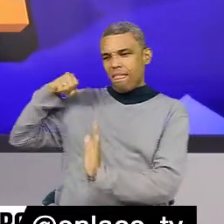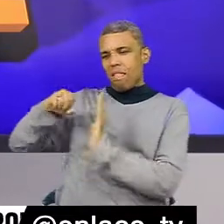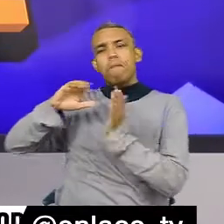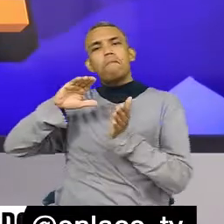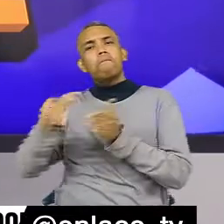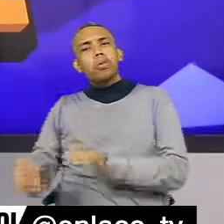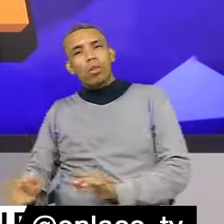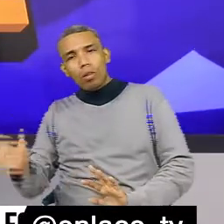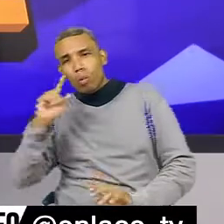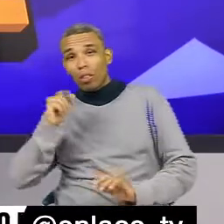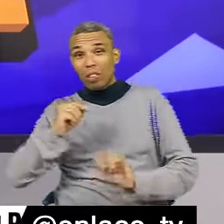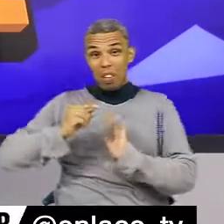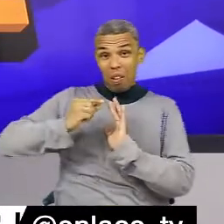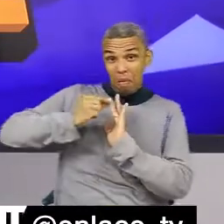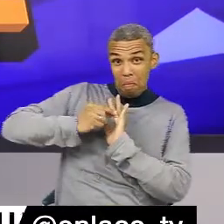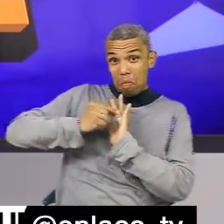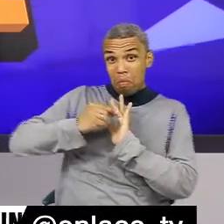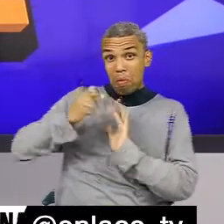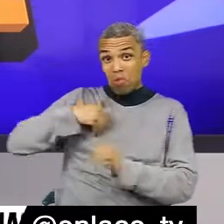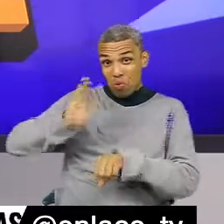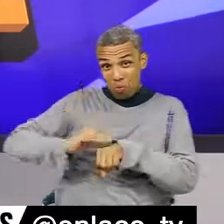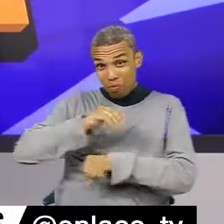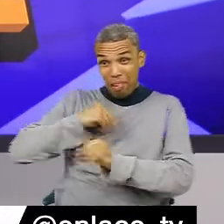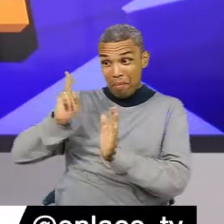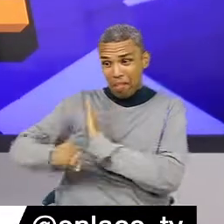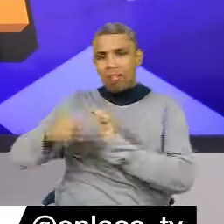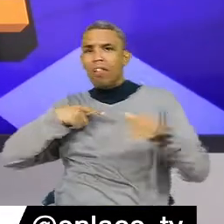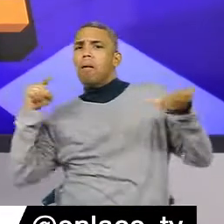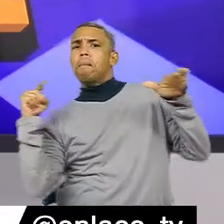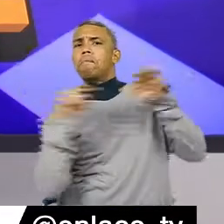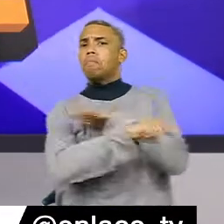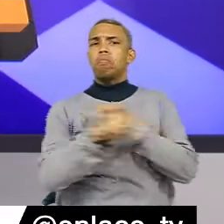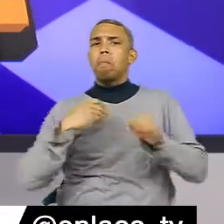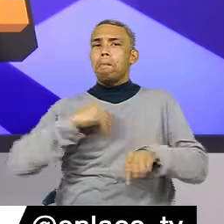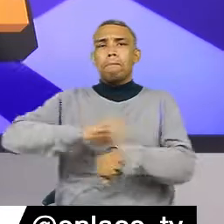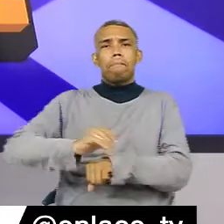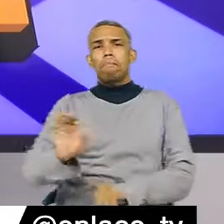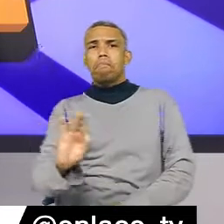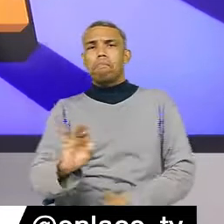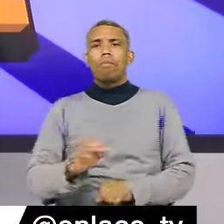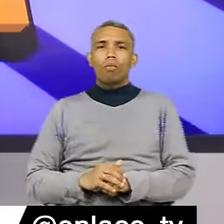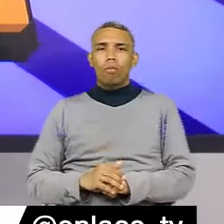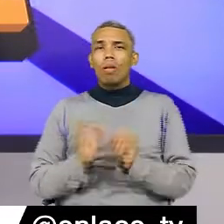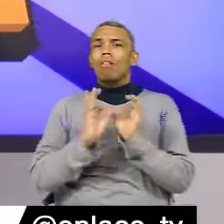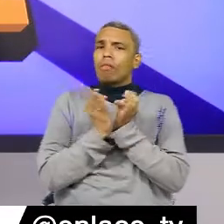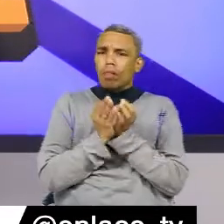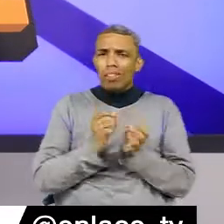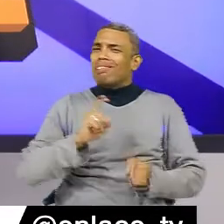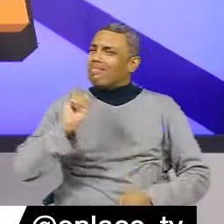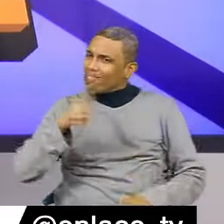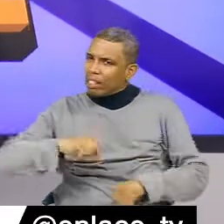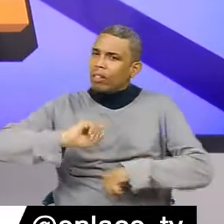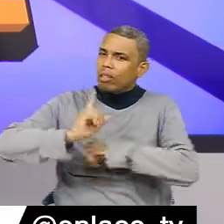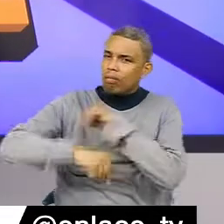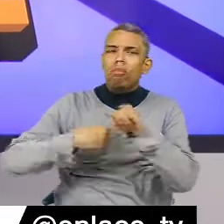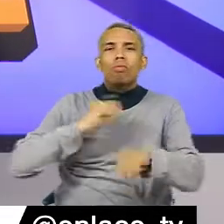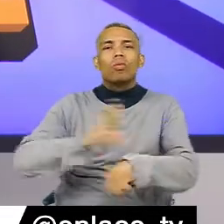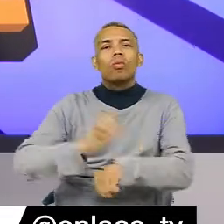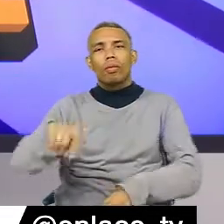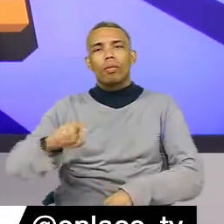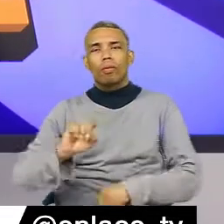prófugo. Y en materia deportiva, el preparador físico del Deportivo Independiente Medellín habló para Enlace Noticias sobre el encuentro que sostendrá contra